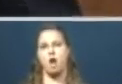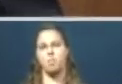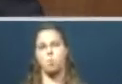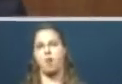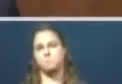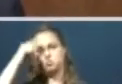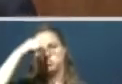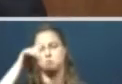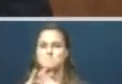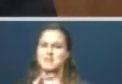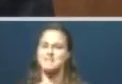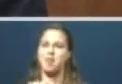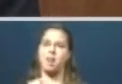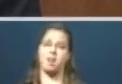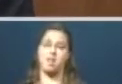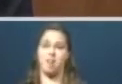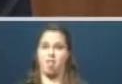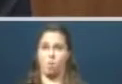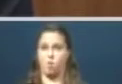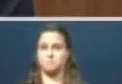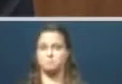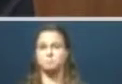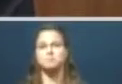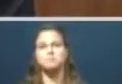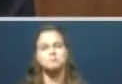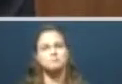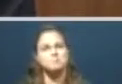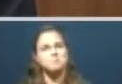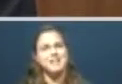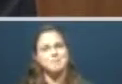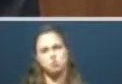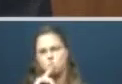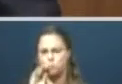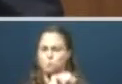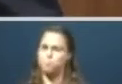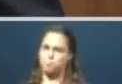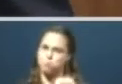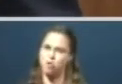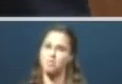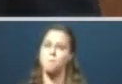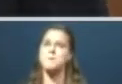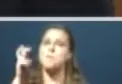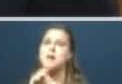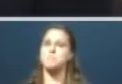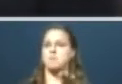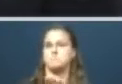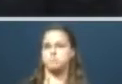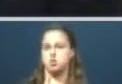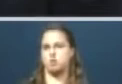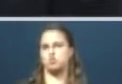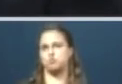española nuestro rico patrimonio natural ha de contar con la más adecuada protección pero también debe servir al desarrollo socioeconómico